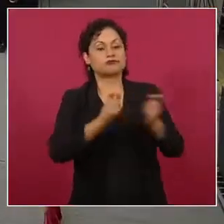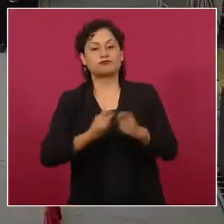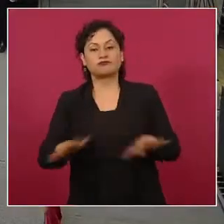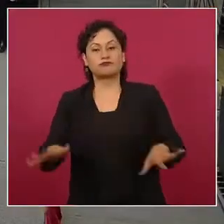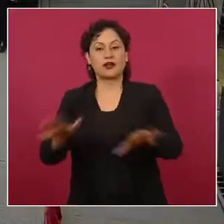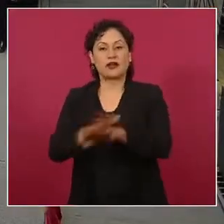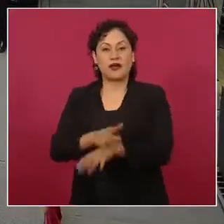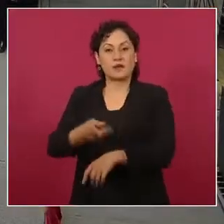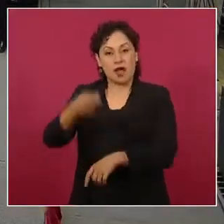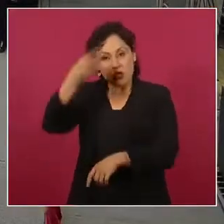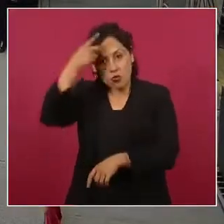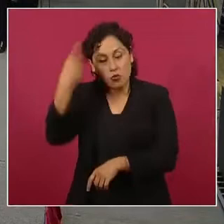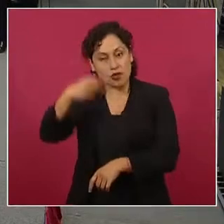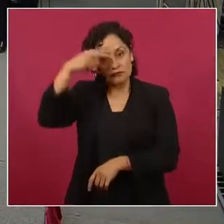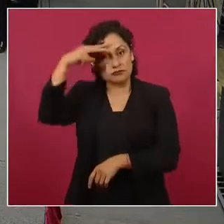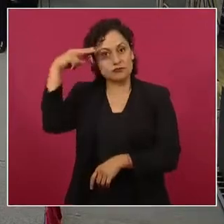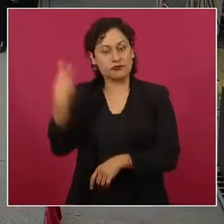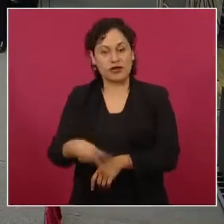También